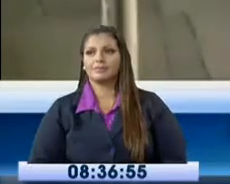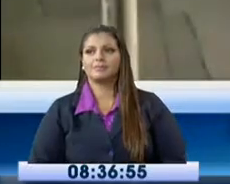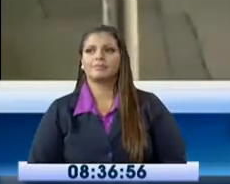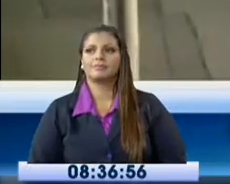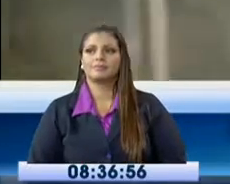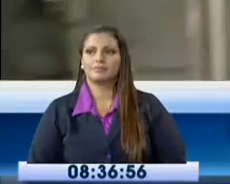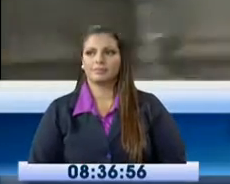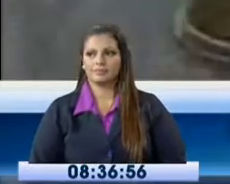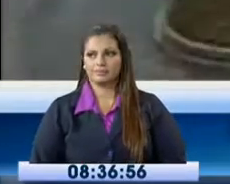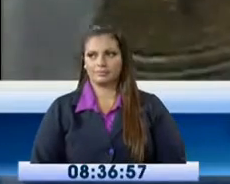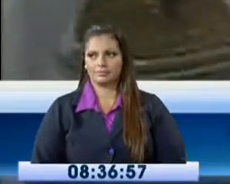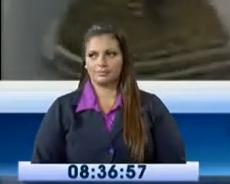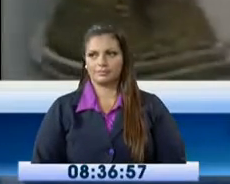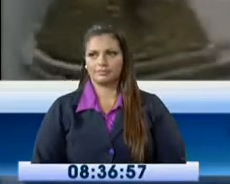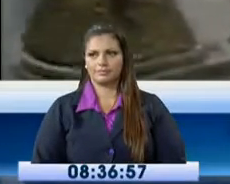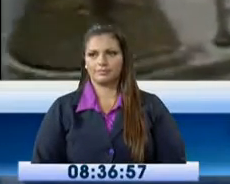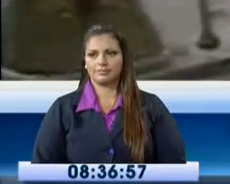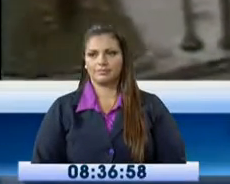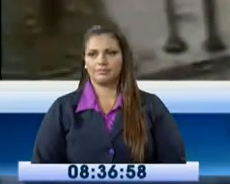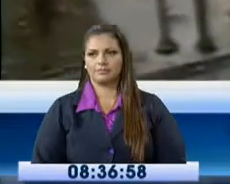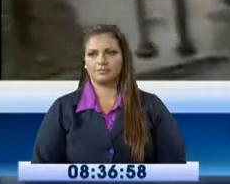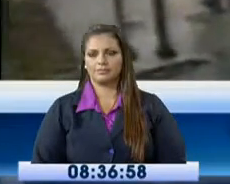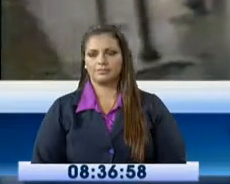bajan los sujetos. Que de ahí, y ahí abajo. Ya, ahí, ahí, ya.